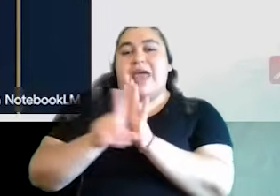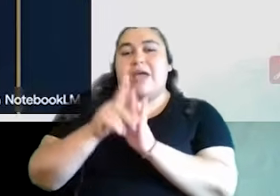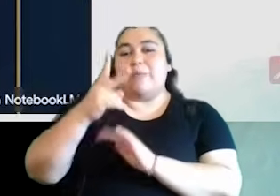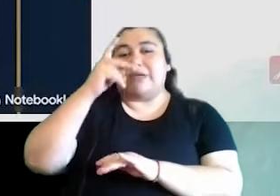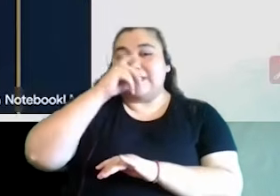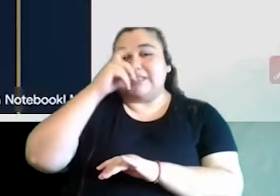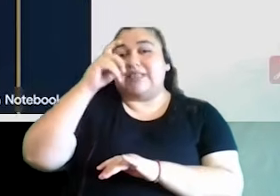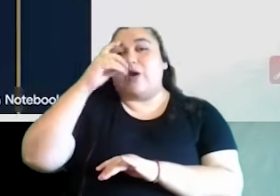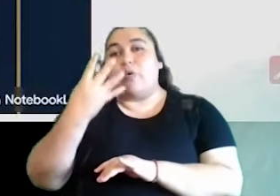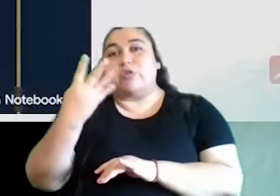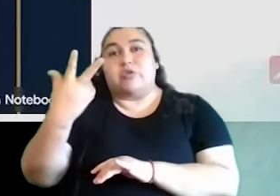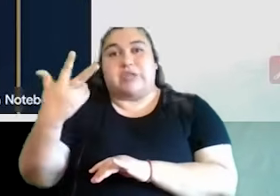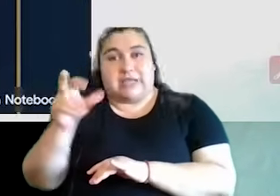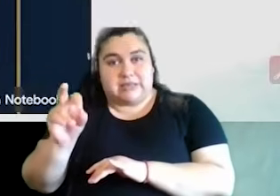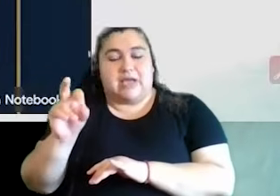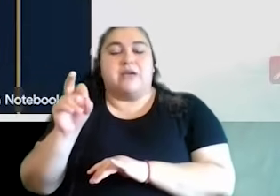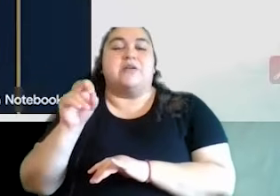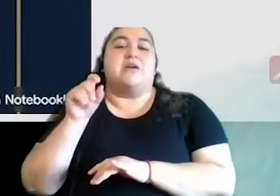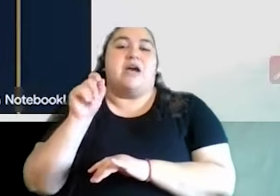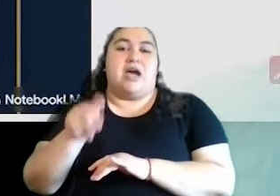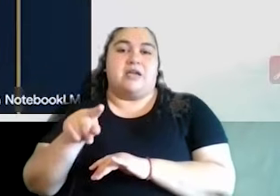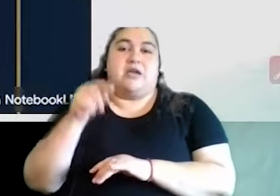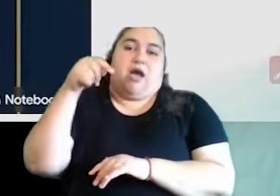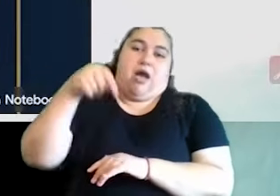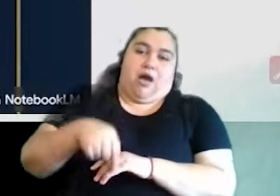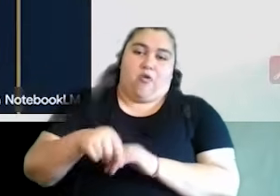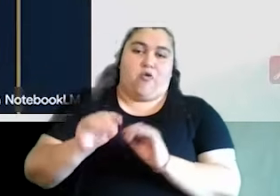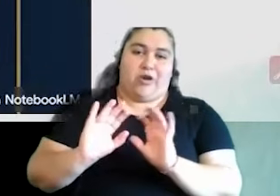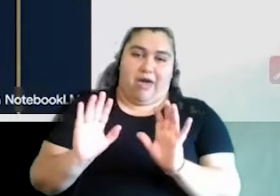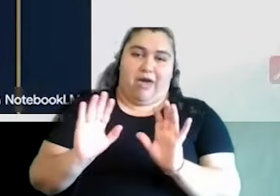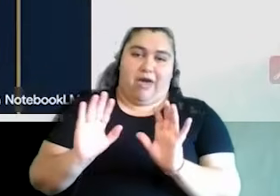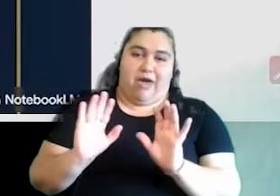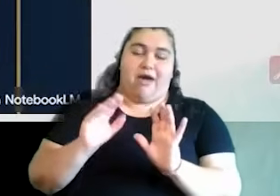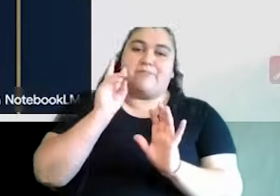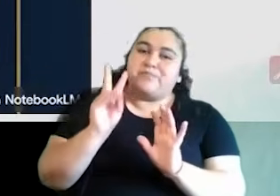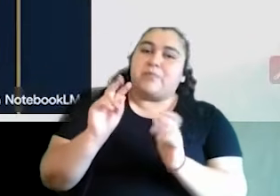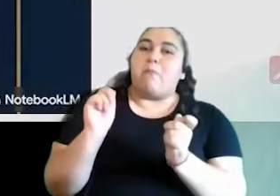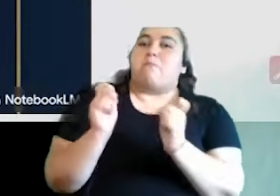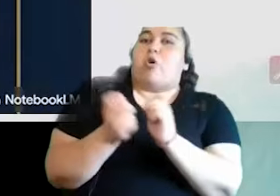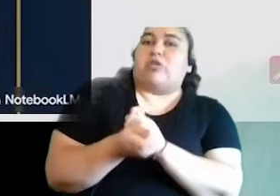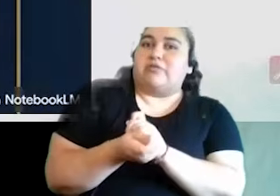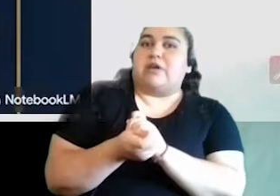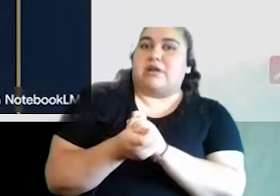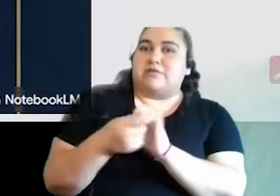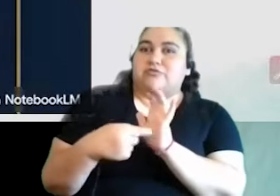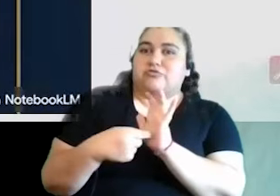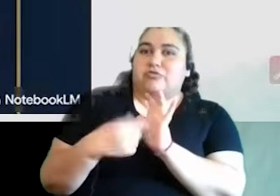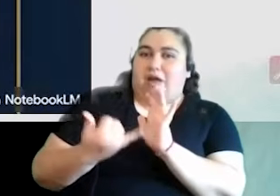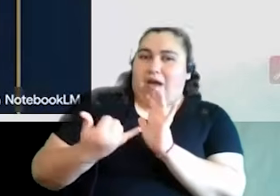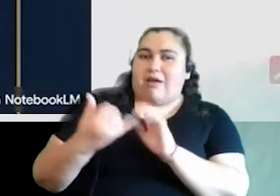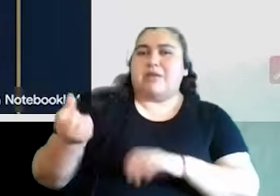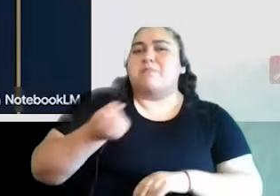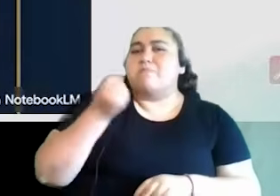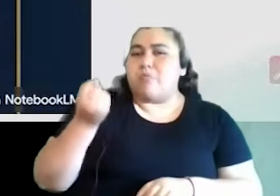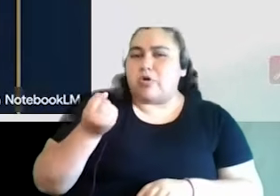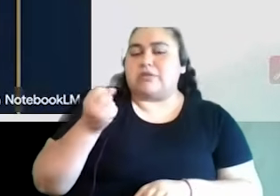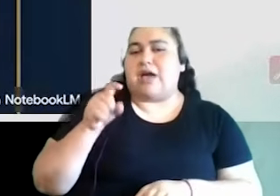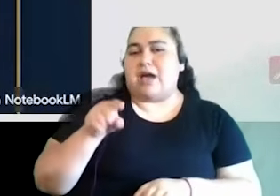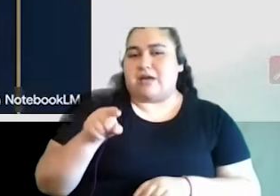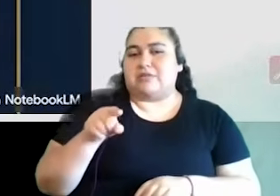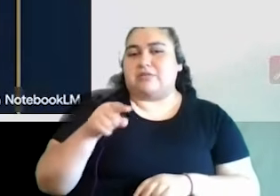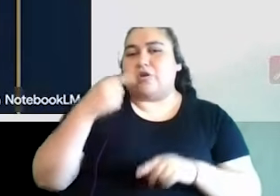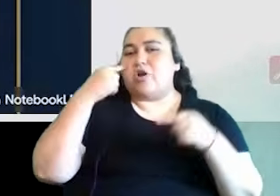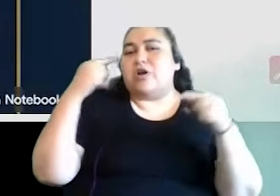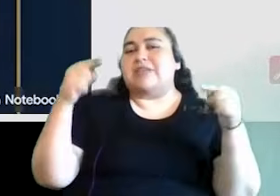27430. Ahora nos aparece una modificación muy importante en materia de lo que es el Instituto de la